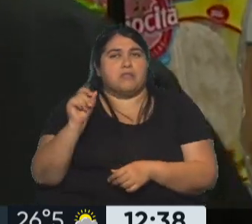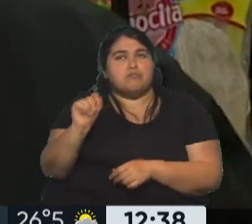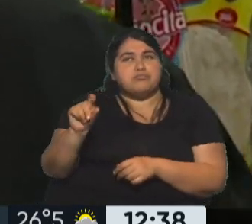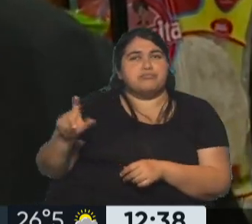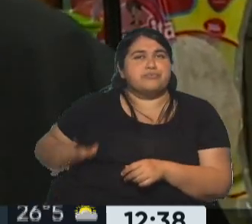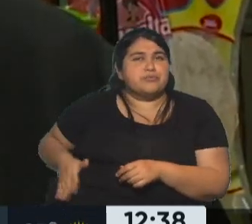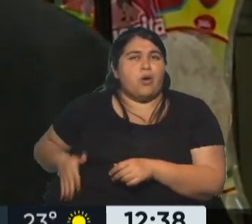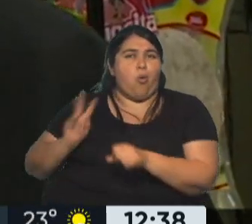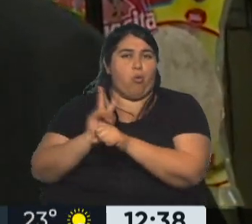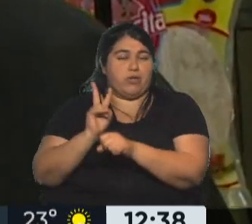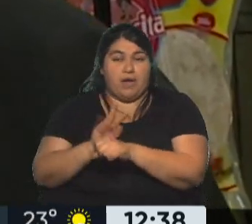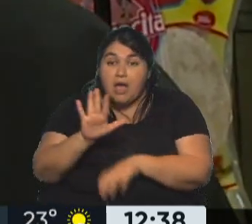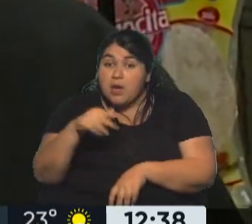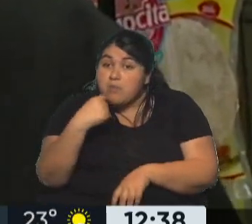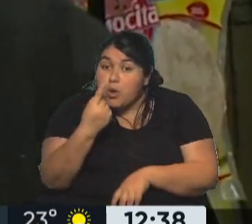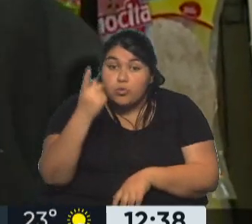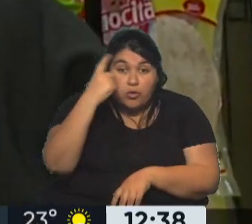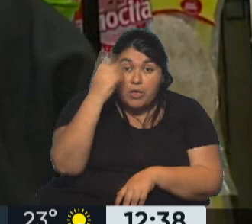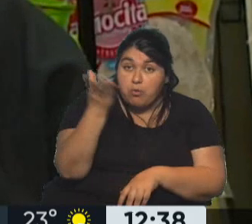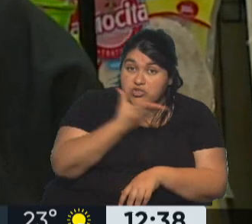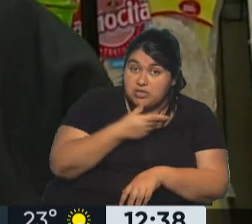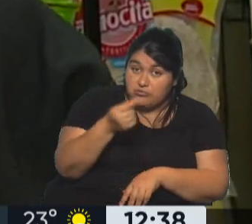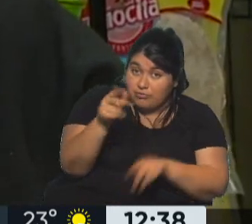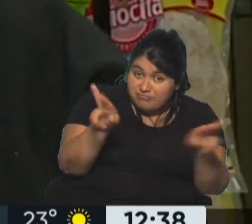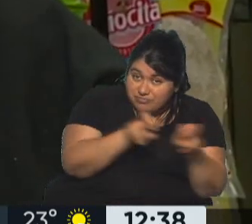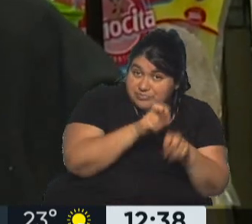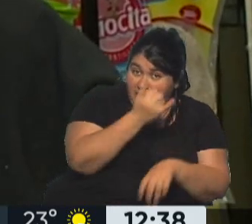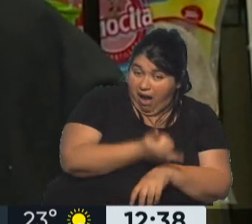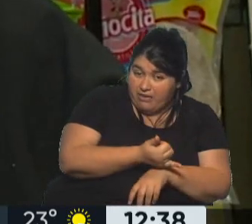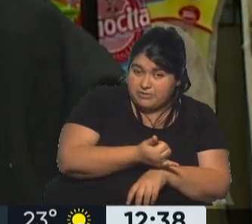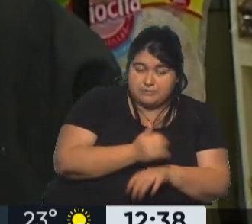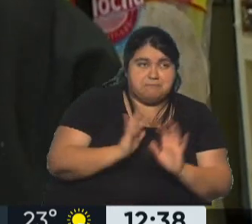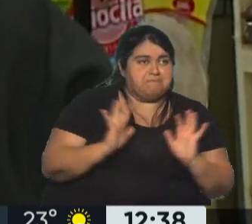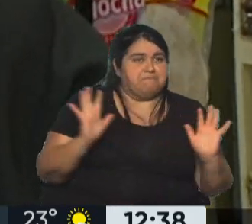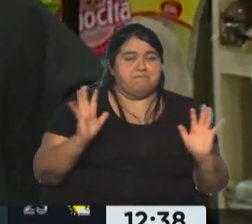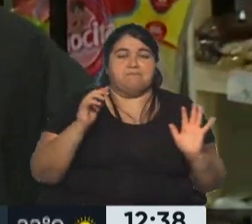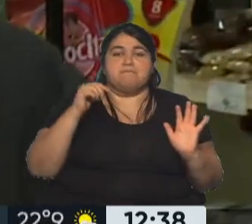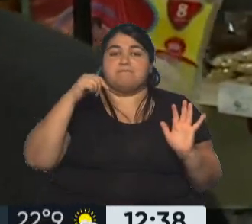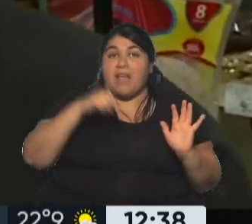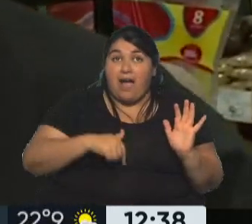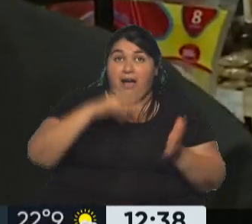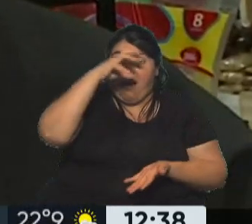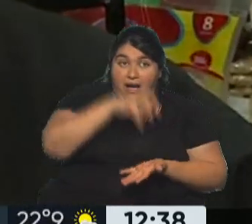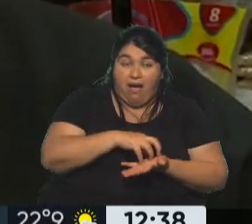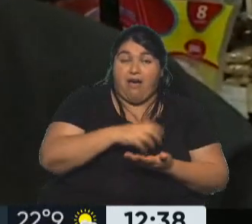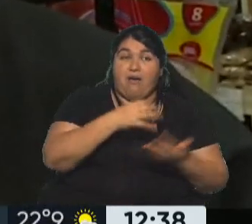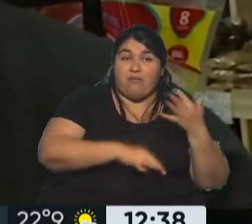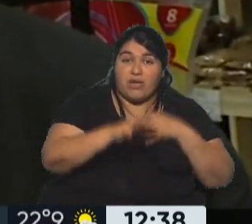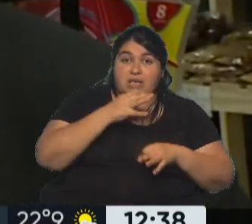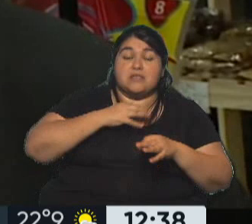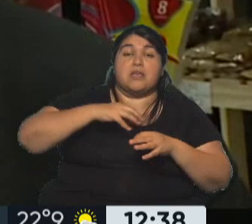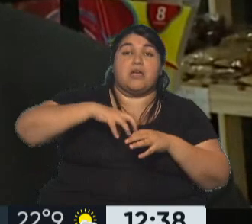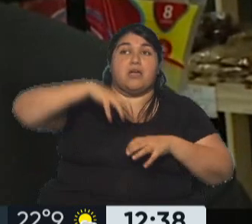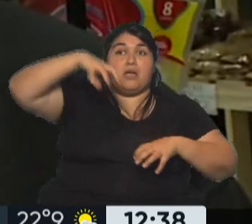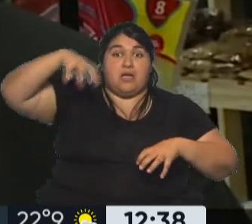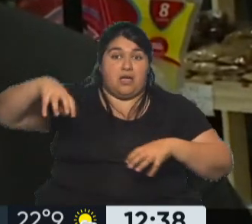formato Bueno usted gana con ese diez por ciento digamos que dentro de esta cadena El fabricante el mayorista es